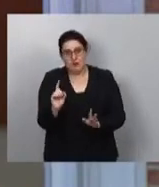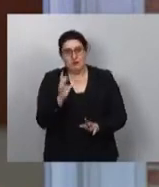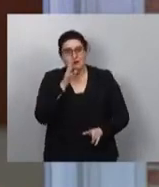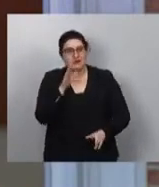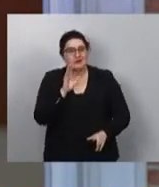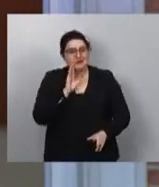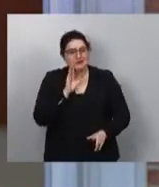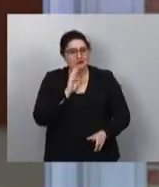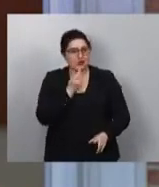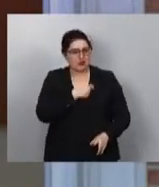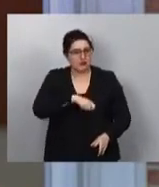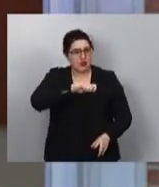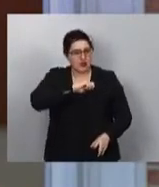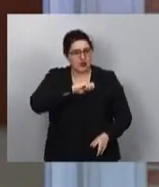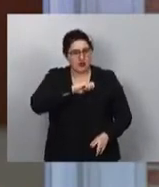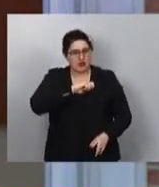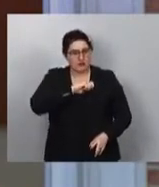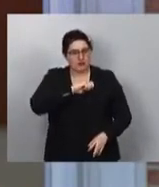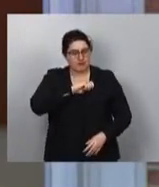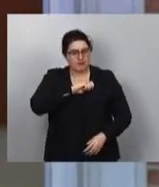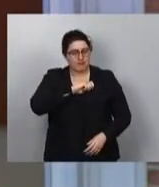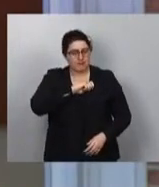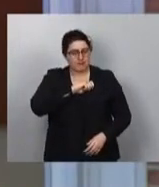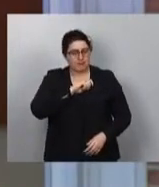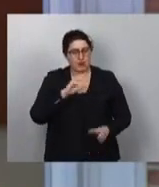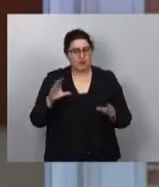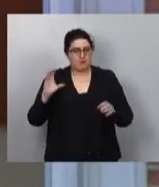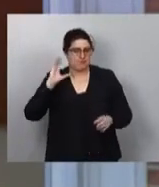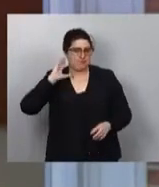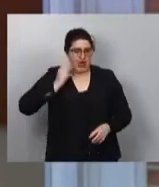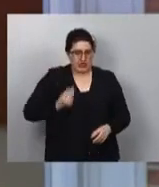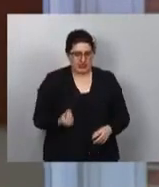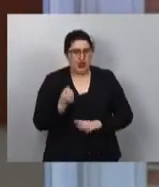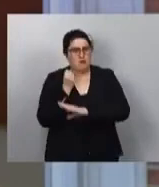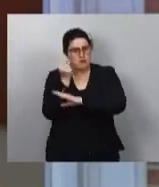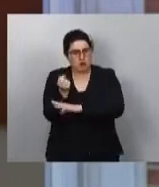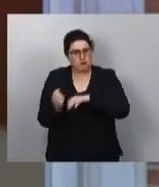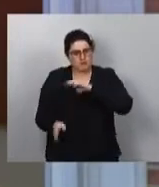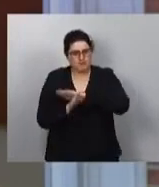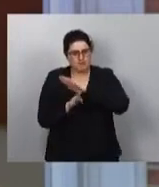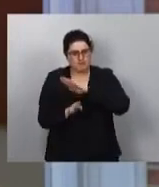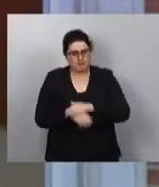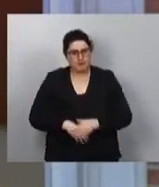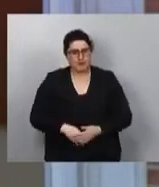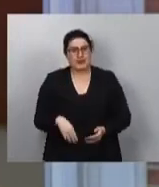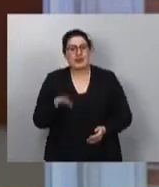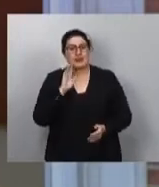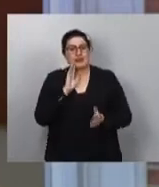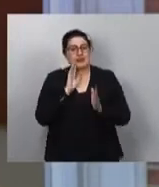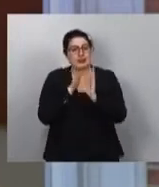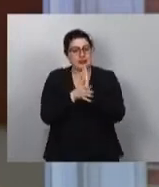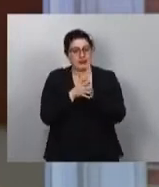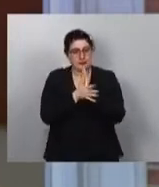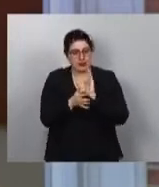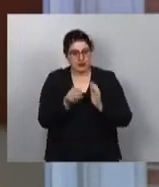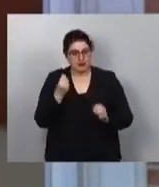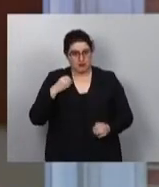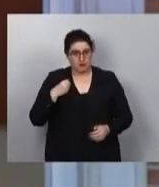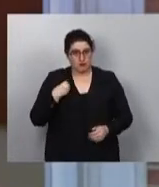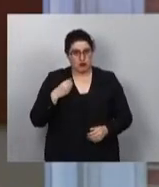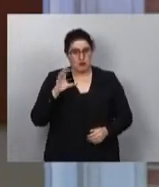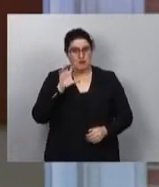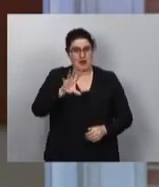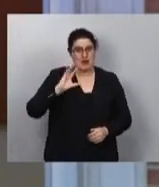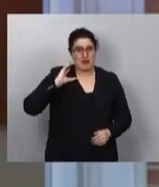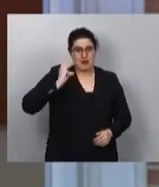Robles el que use su presupuesto prorrogado en realidad no son 1000 millones son 500 decir esto hay que dejarlo claro al menos eso es lo que